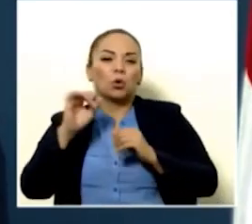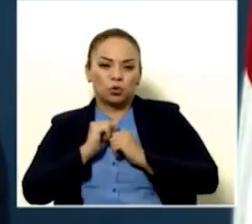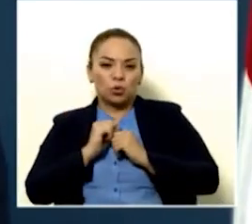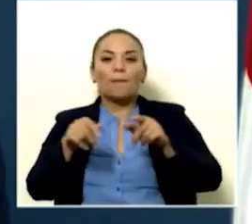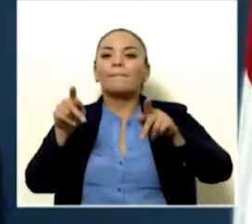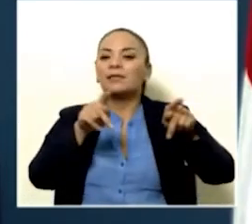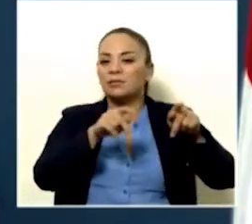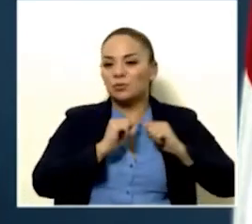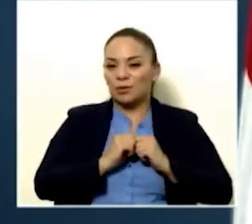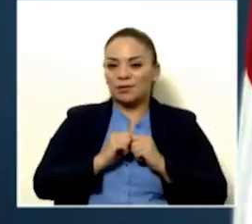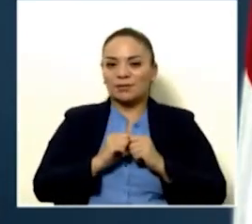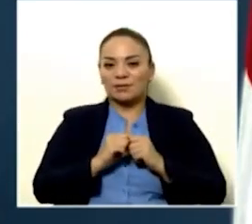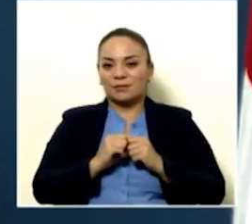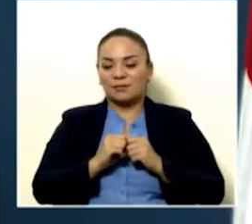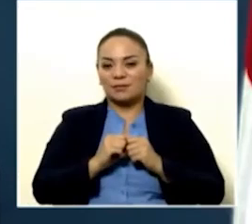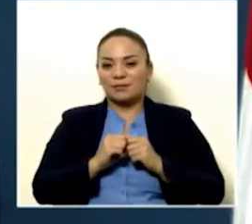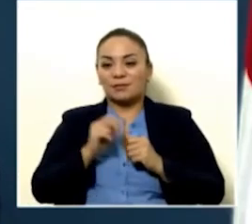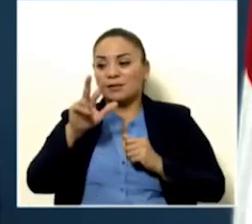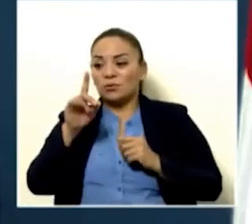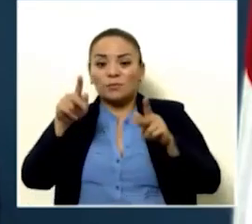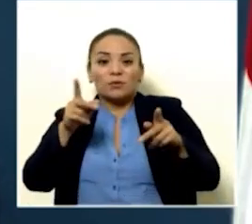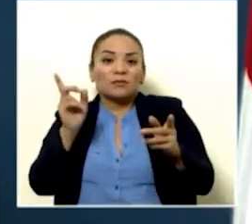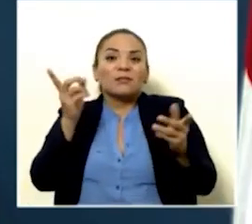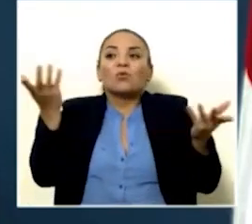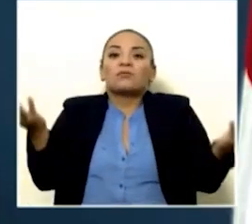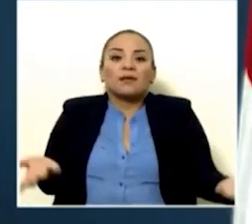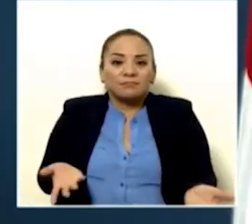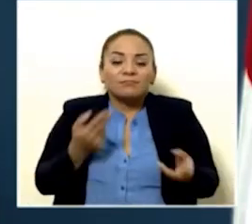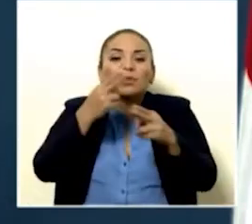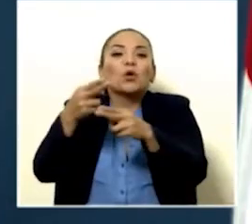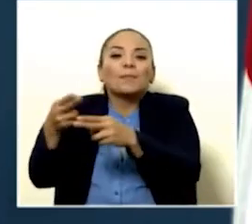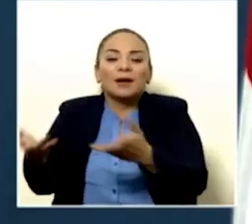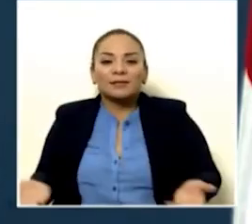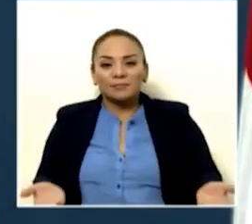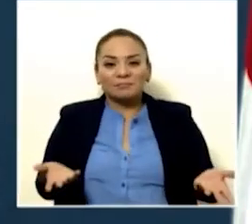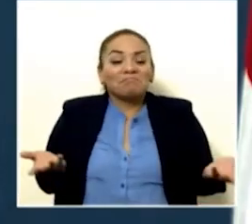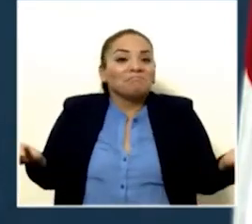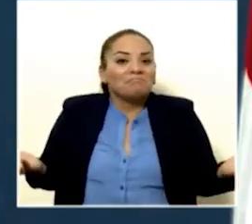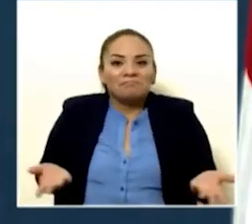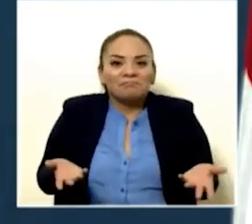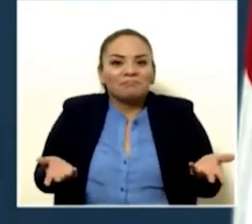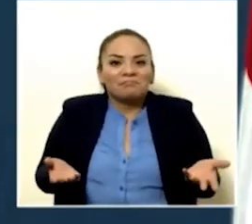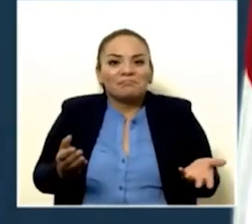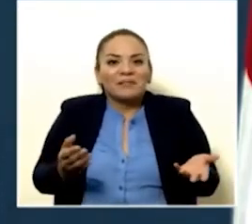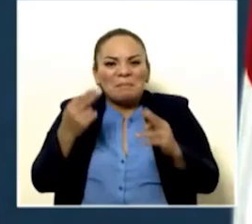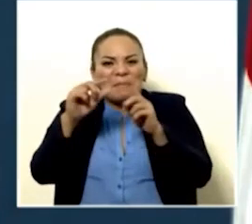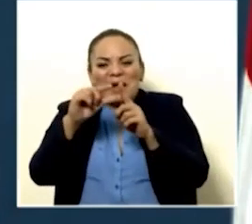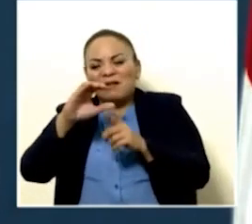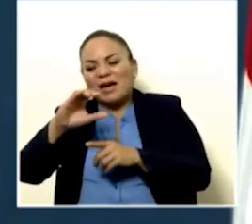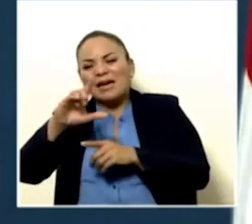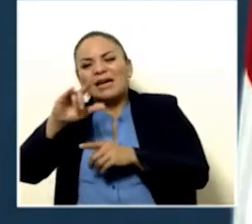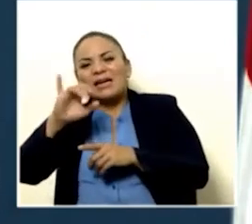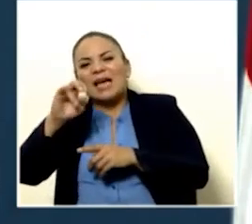38 personas que tienen que salir de alguna parte. ¿Quién habla de clientelismo? ¿Y